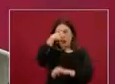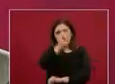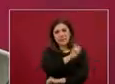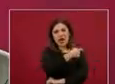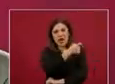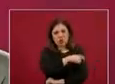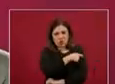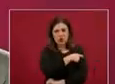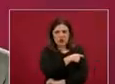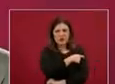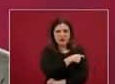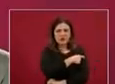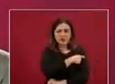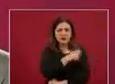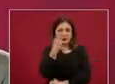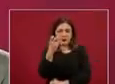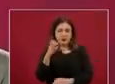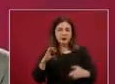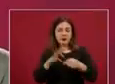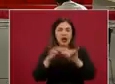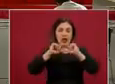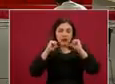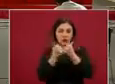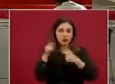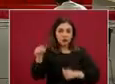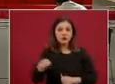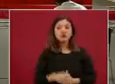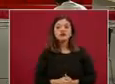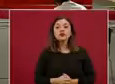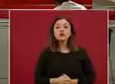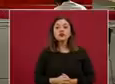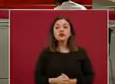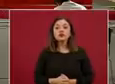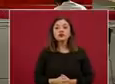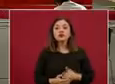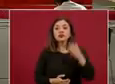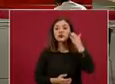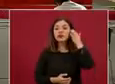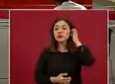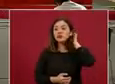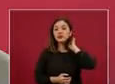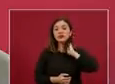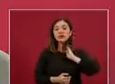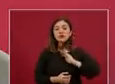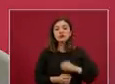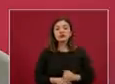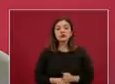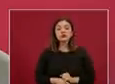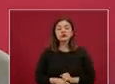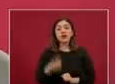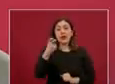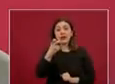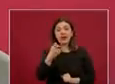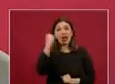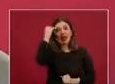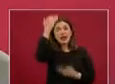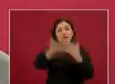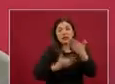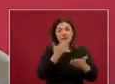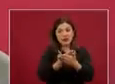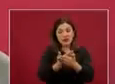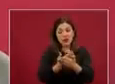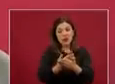Vacunas, la iniciativa global de la Alianza de Vacunas, Global Alliance for Vaccines, la iniciativa